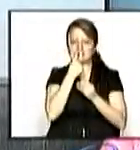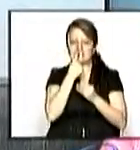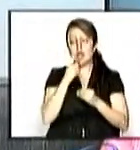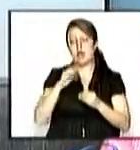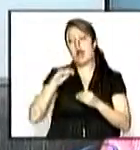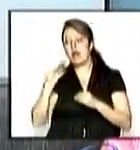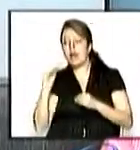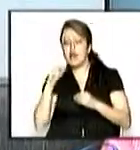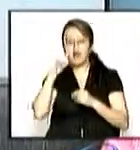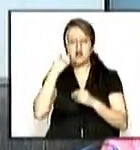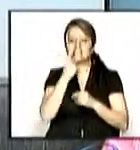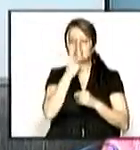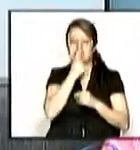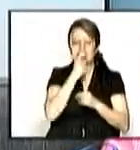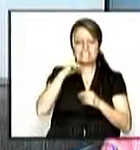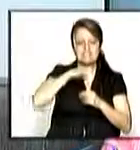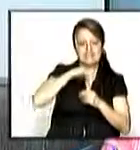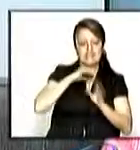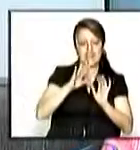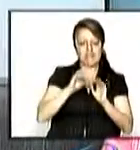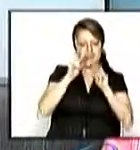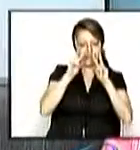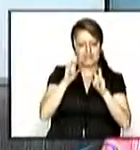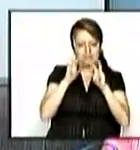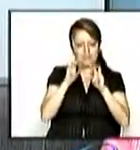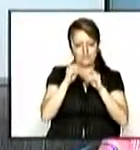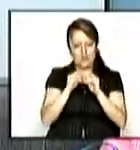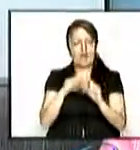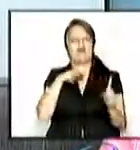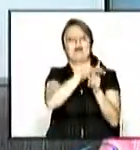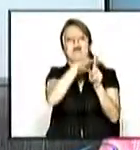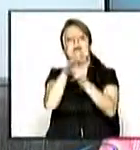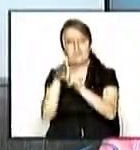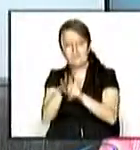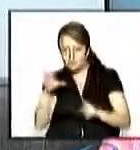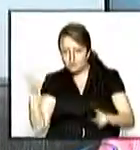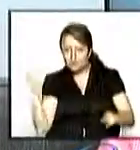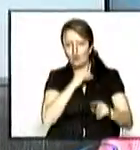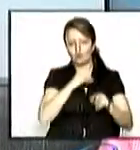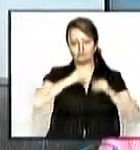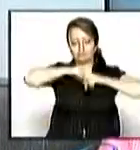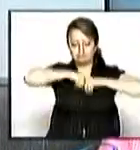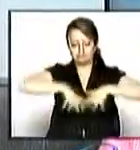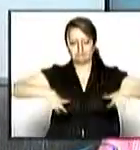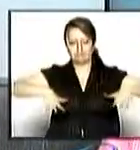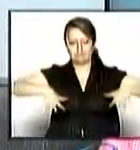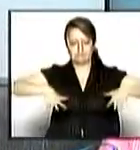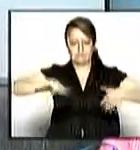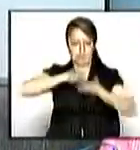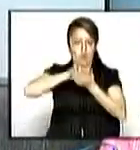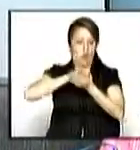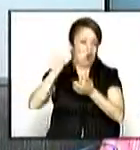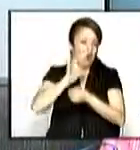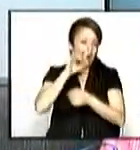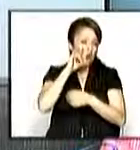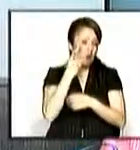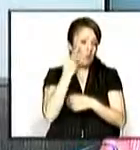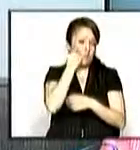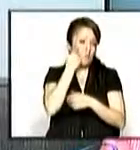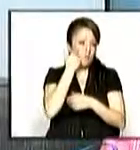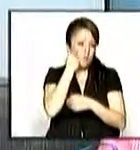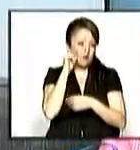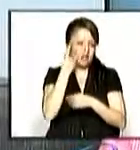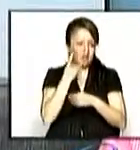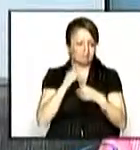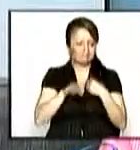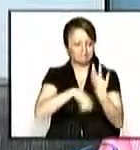hablamos de los odontólogos, tiene una injerencia directa y de doble vía en todo el organismo. O todas las patologías que se dan o los